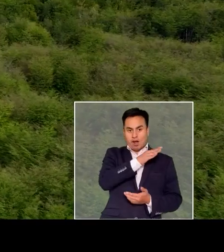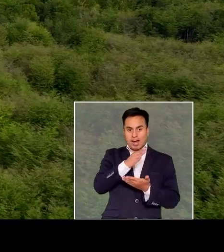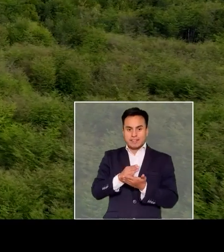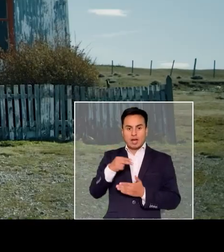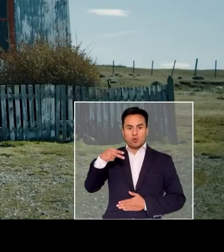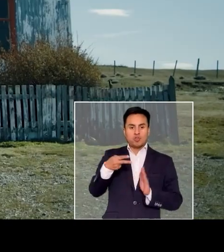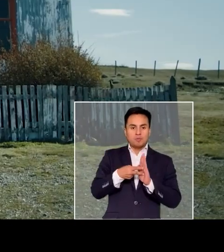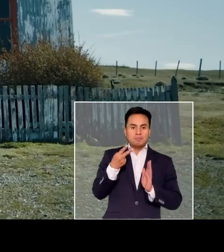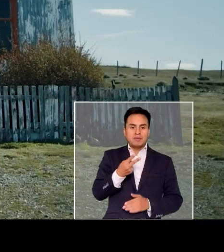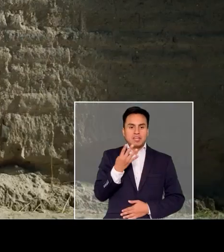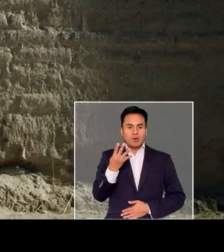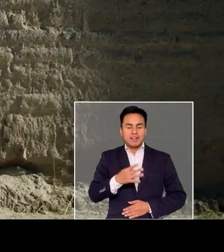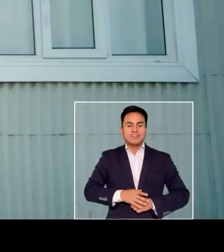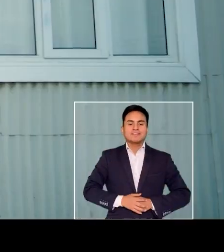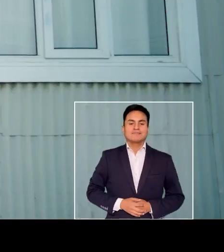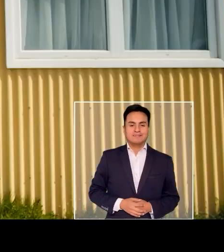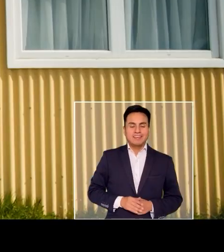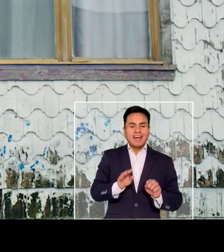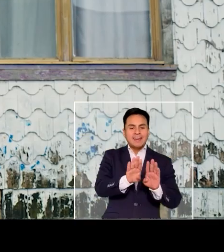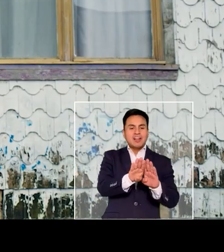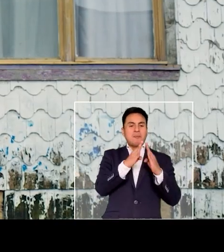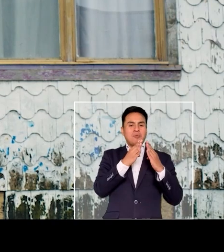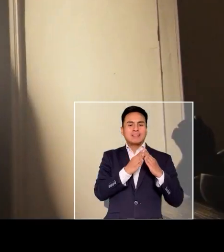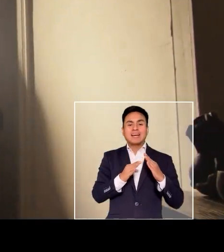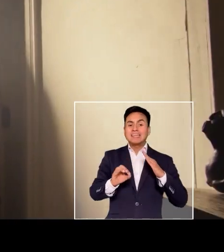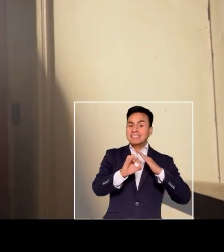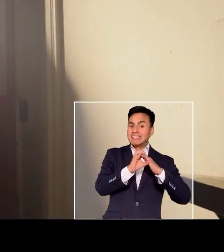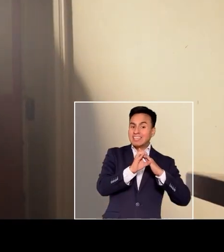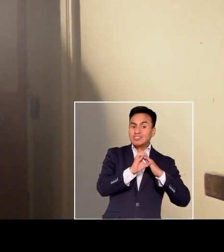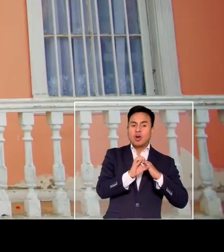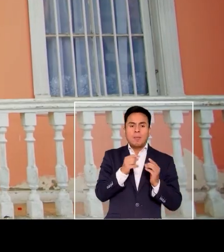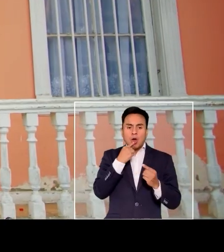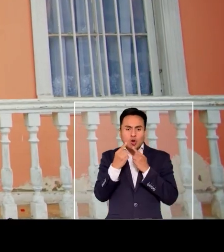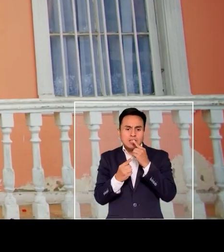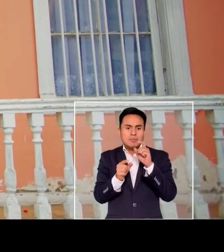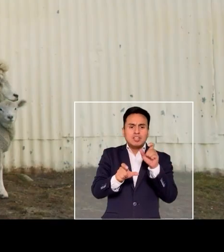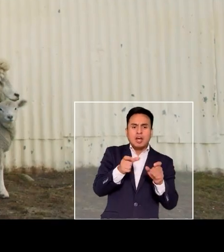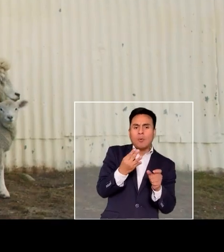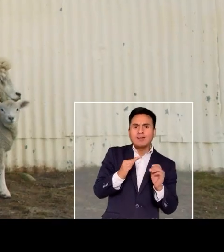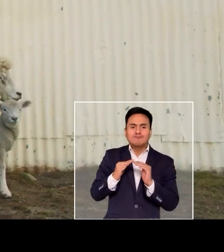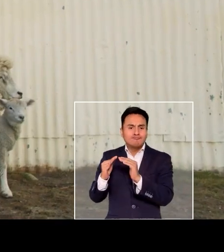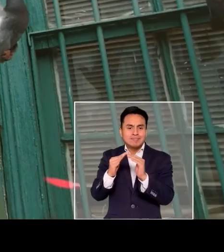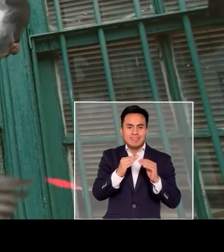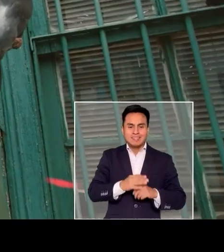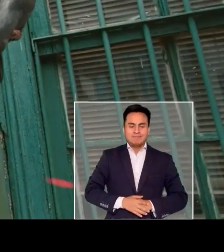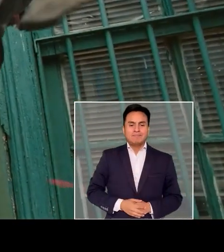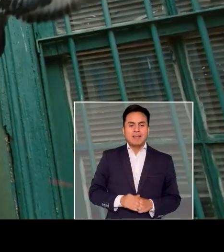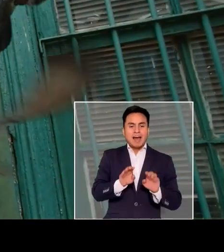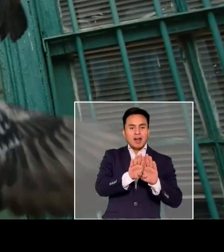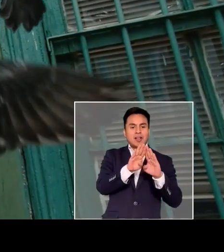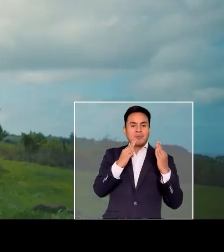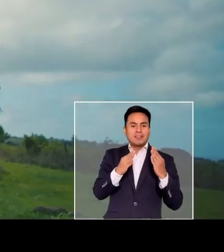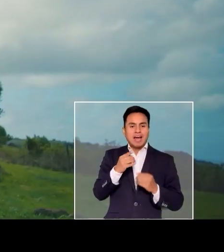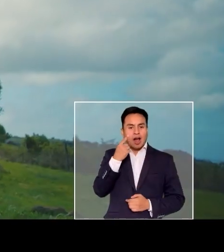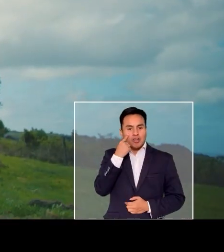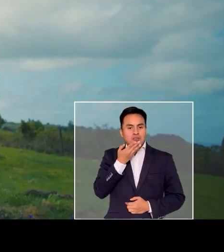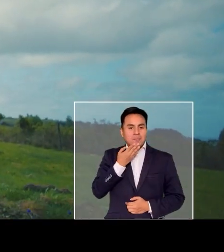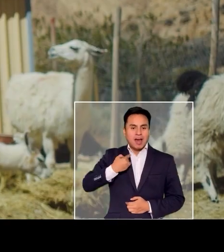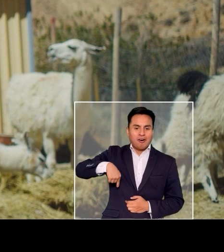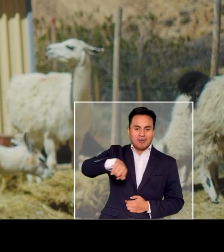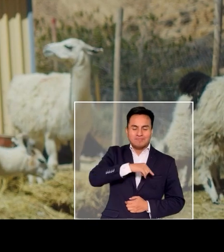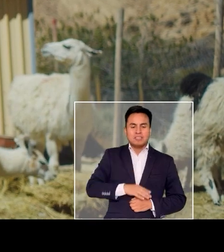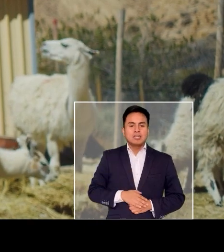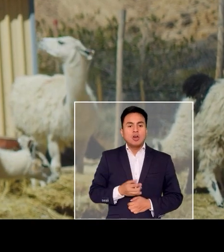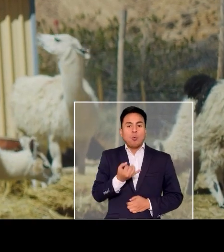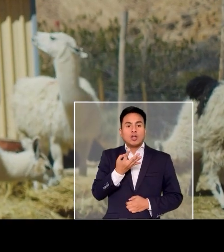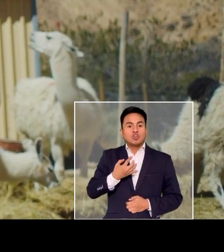Desde marzo hasta junio del 2024, abramos la puerta al Censo de Población y Vivienda. Abramos la puerta a conocernos mejor.